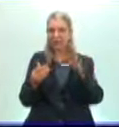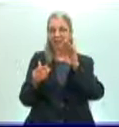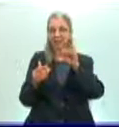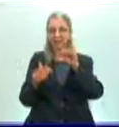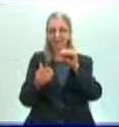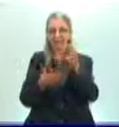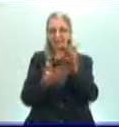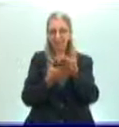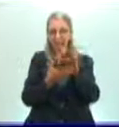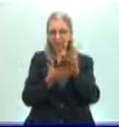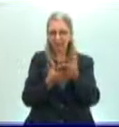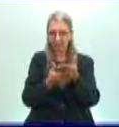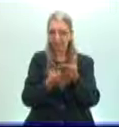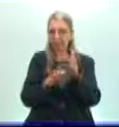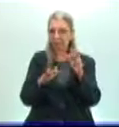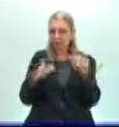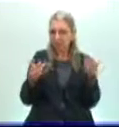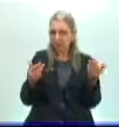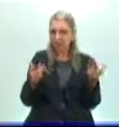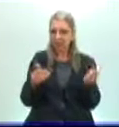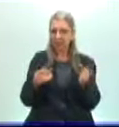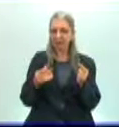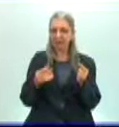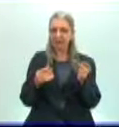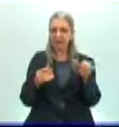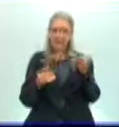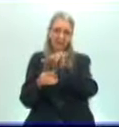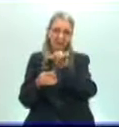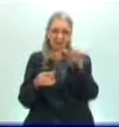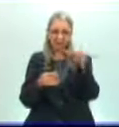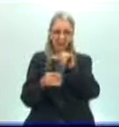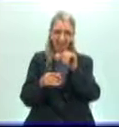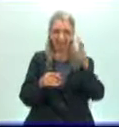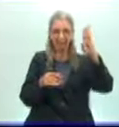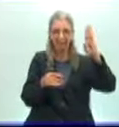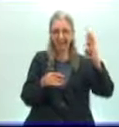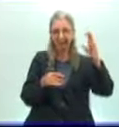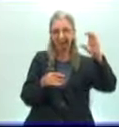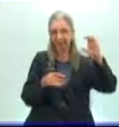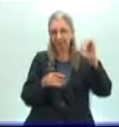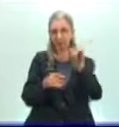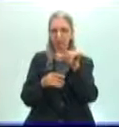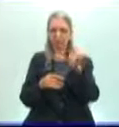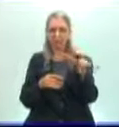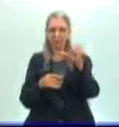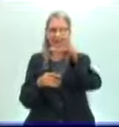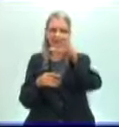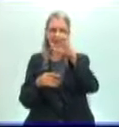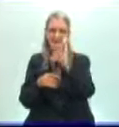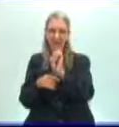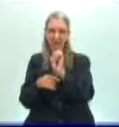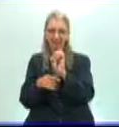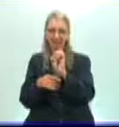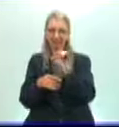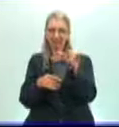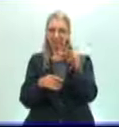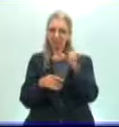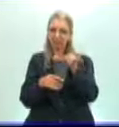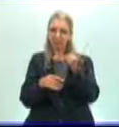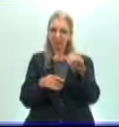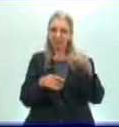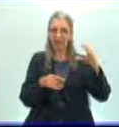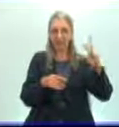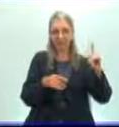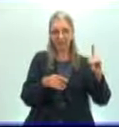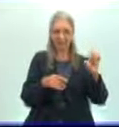pidiendo que demostremos. Y ahí lo tenemos. La semejanza nos ha permitido llegar a poder demostrar esta igualdad entre